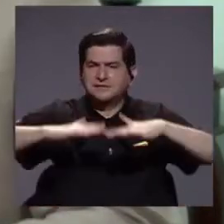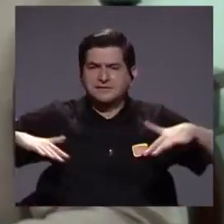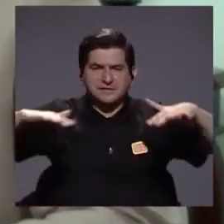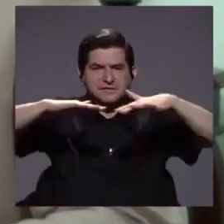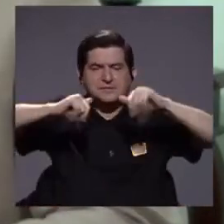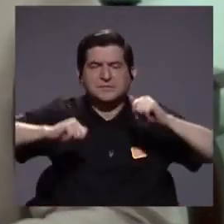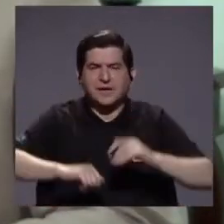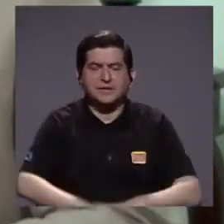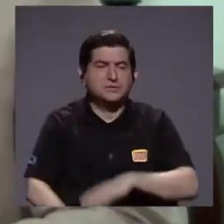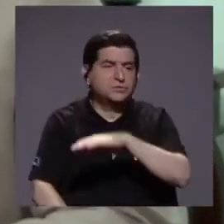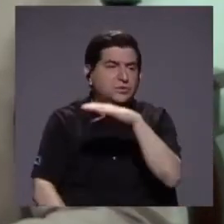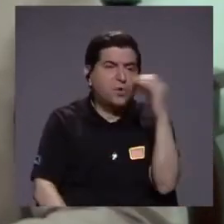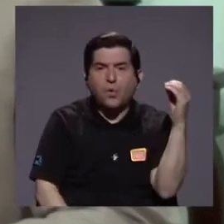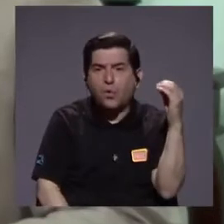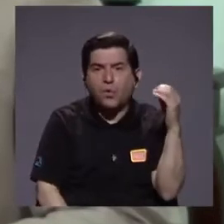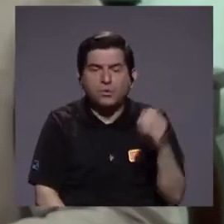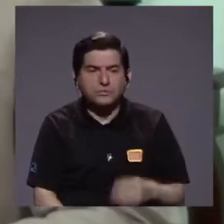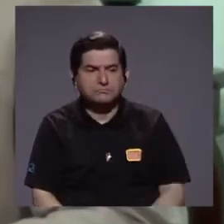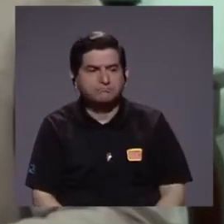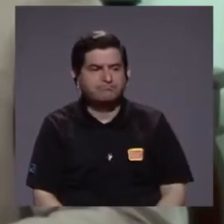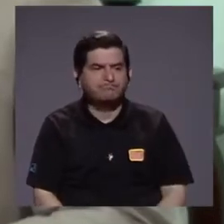instancias o en diversas